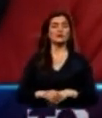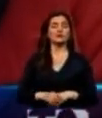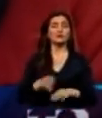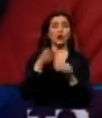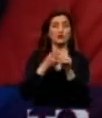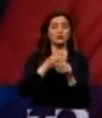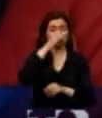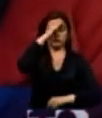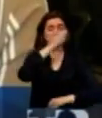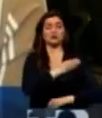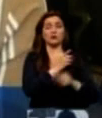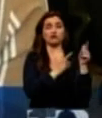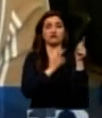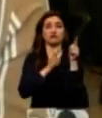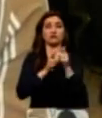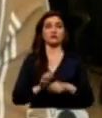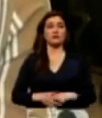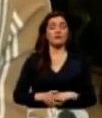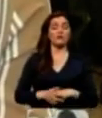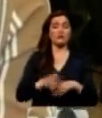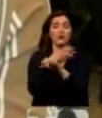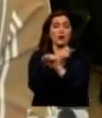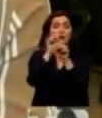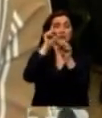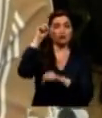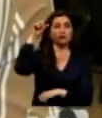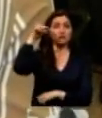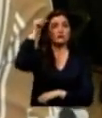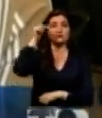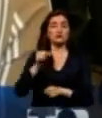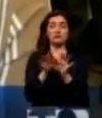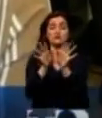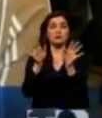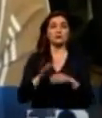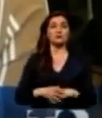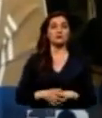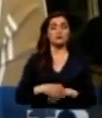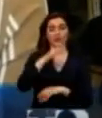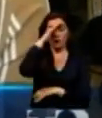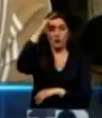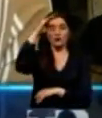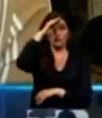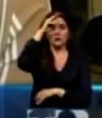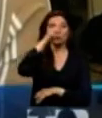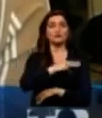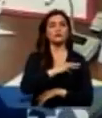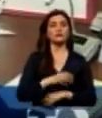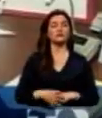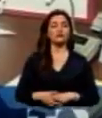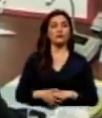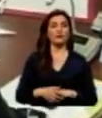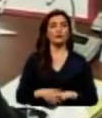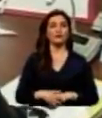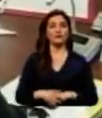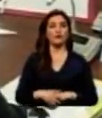una Guardia Civil Armada. La defensa al Estado y a la población lo tiene que hacer la Policía Nacional y las Fuerzas Armadas. Quien